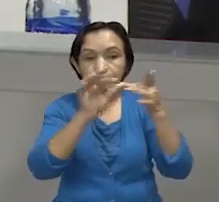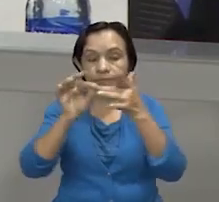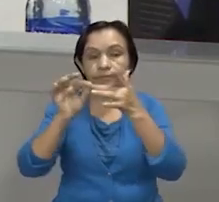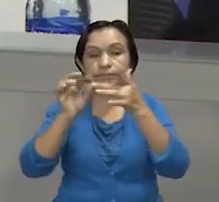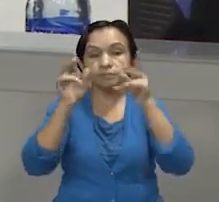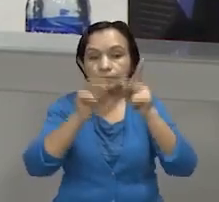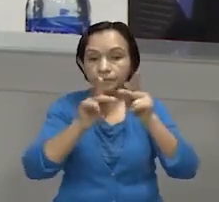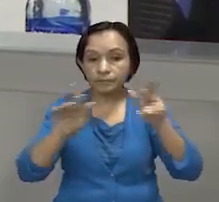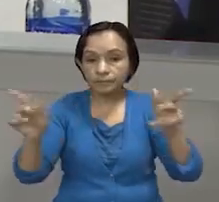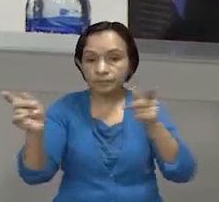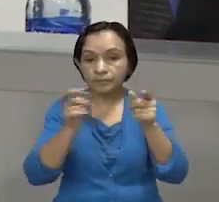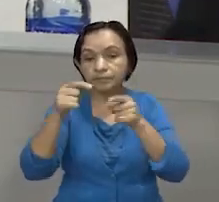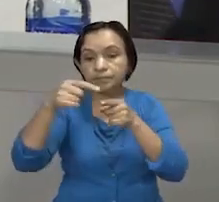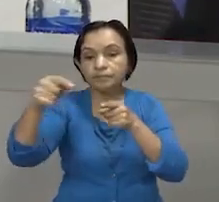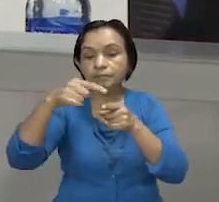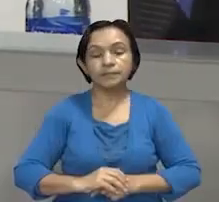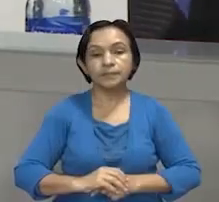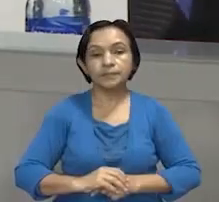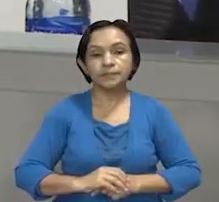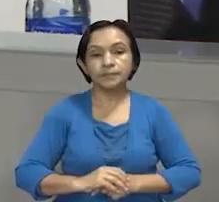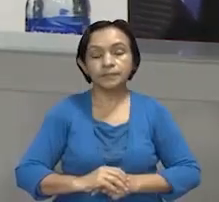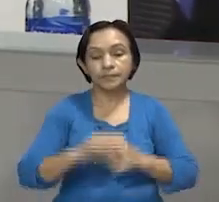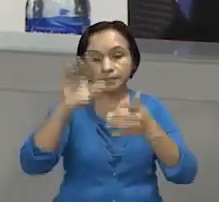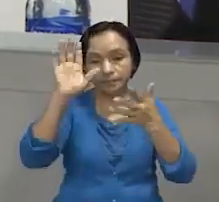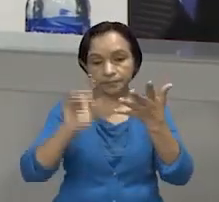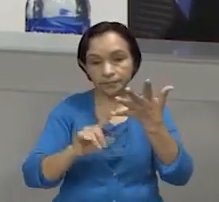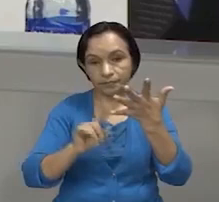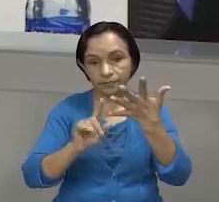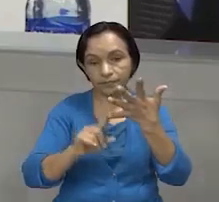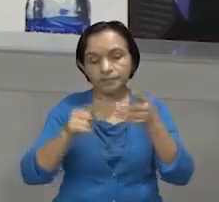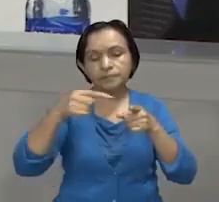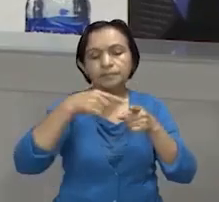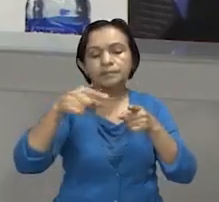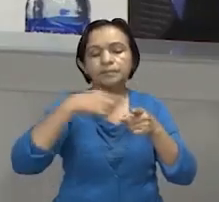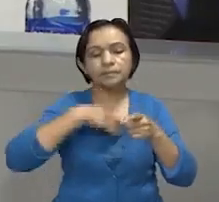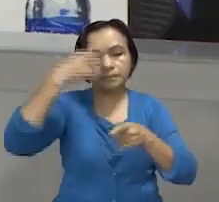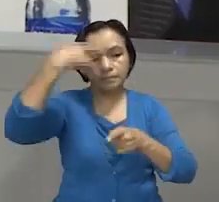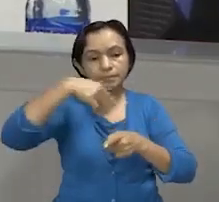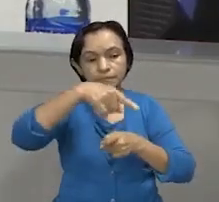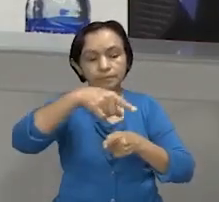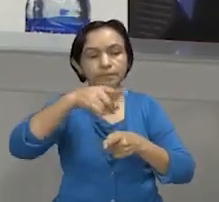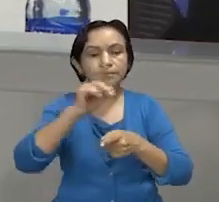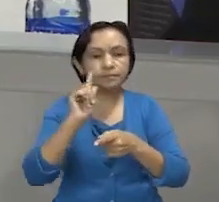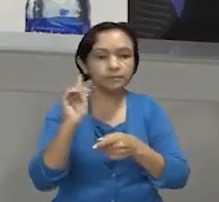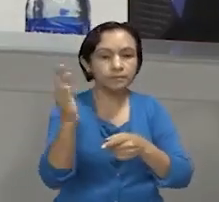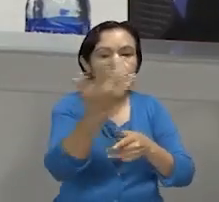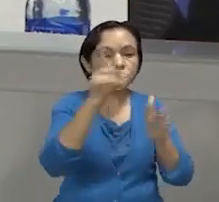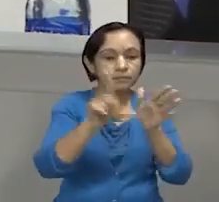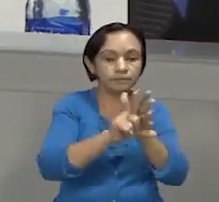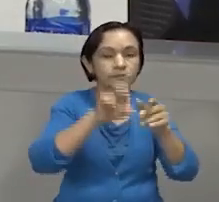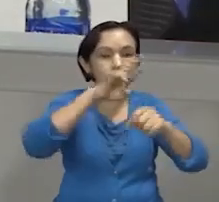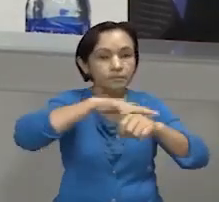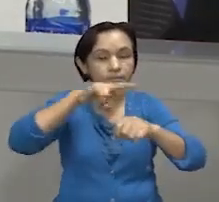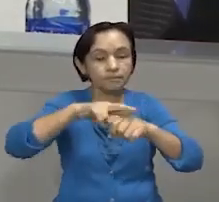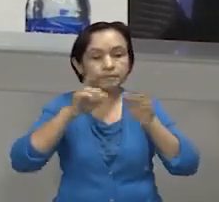los planes de arbitrios municipales. 5. Competencias municipales. Todas las normas relacionadas con las